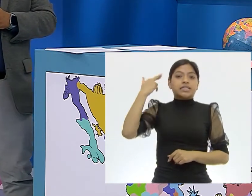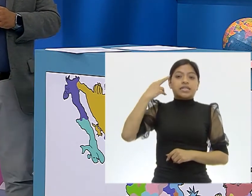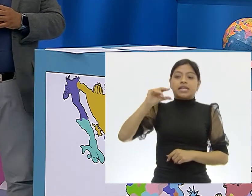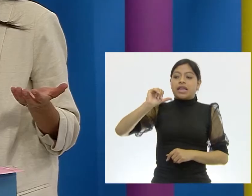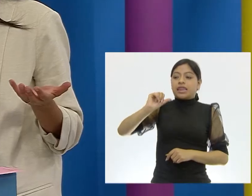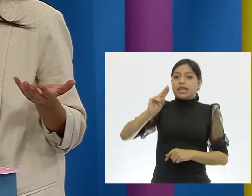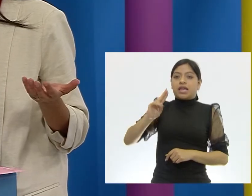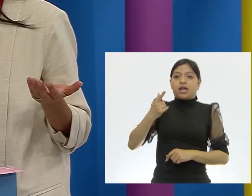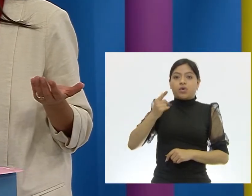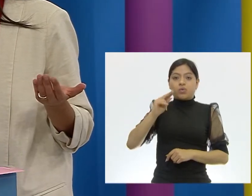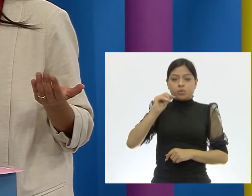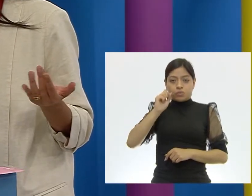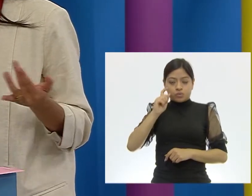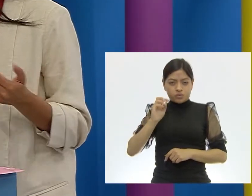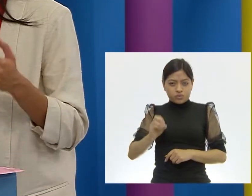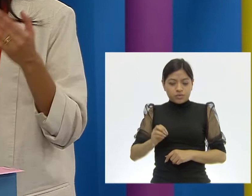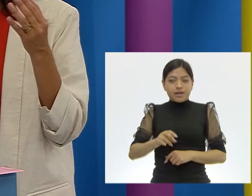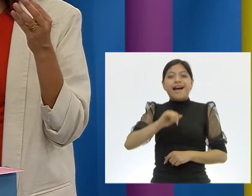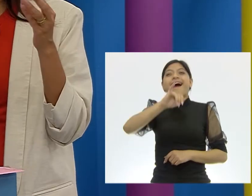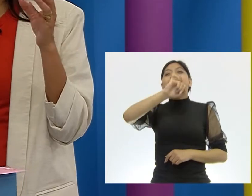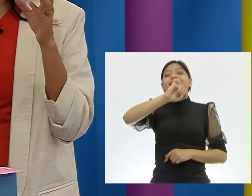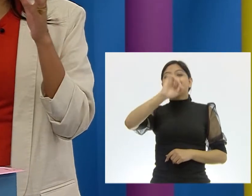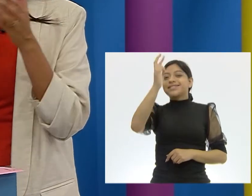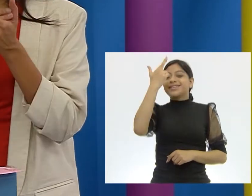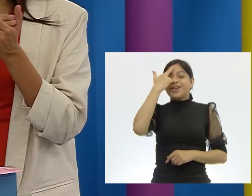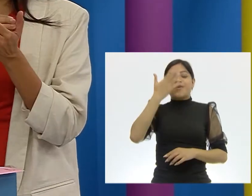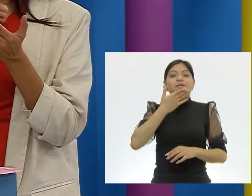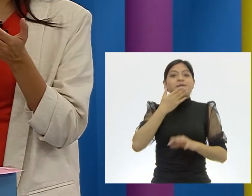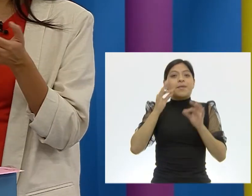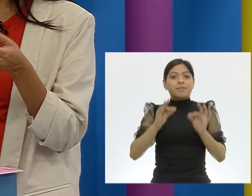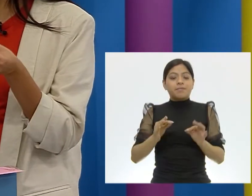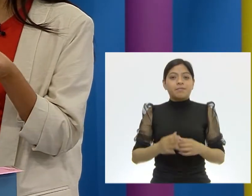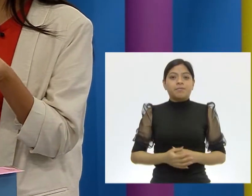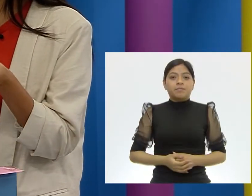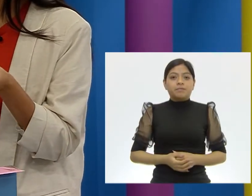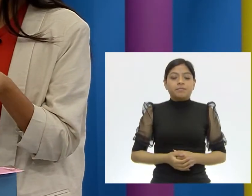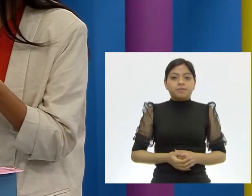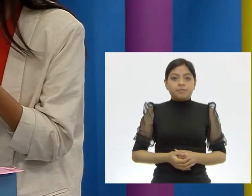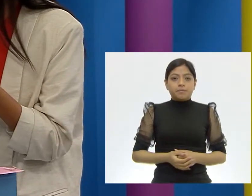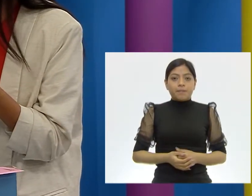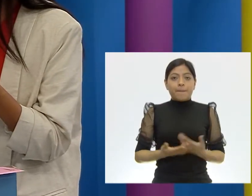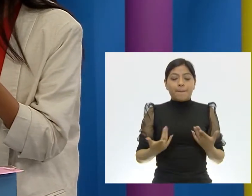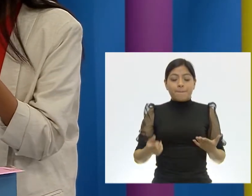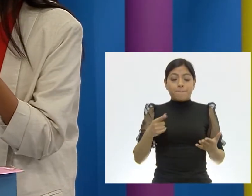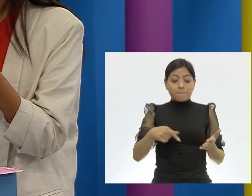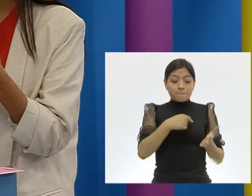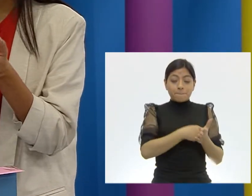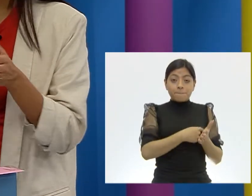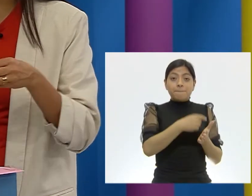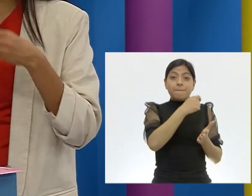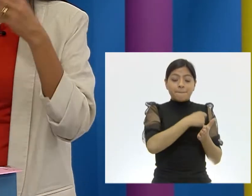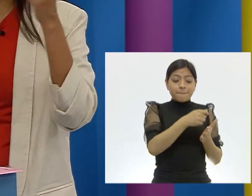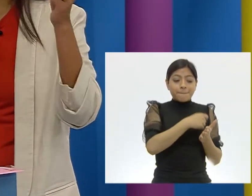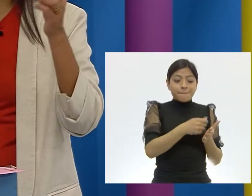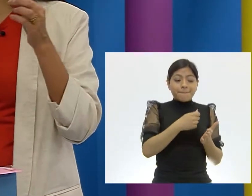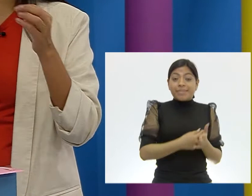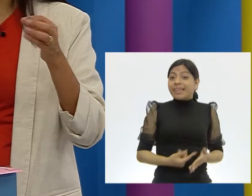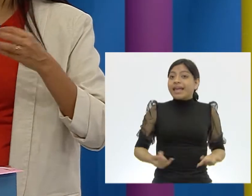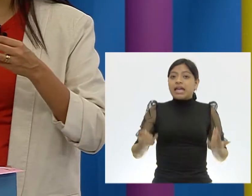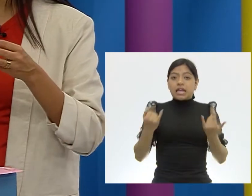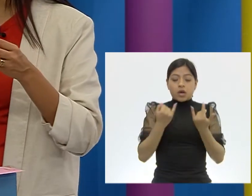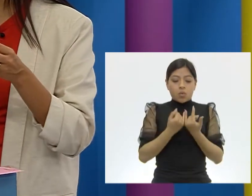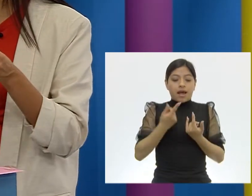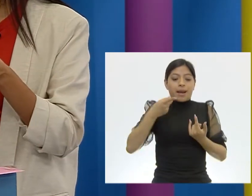Me acuerdo perfectamente bien. Me acuerdo que dijimos exactamente el mismo texto, pero con